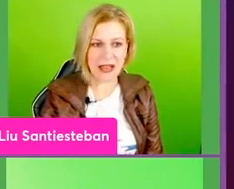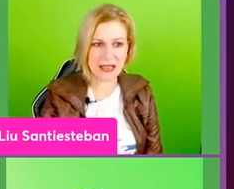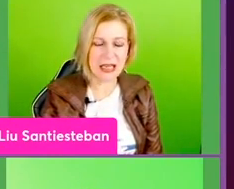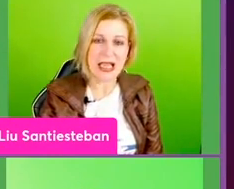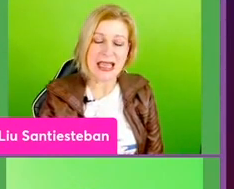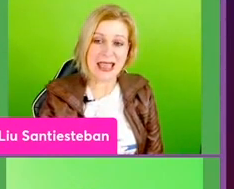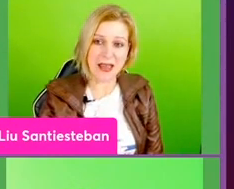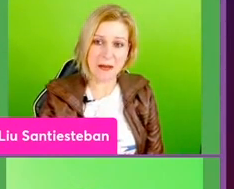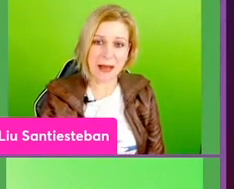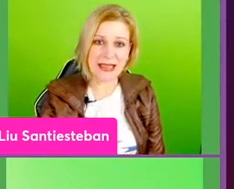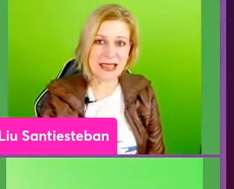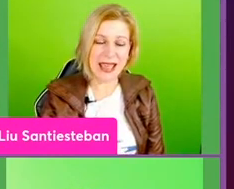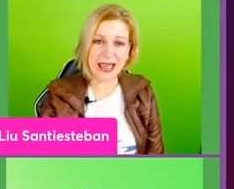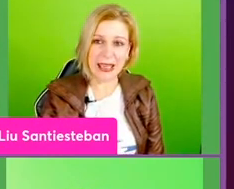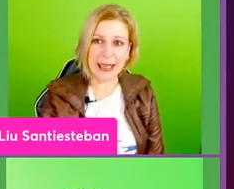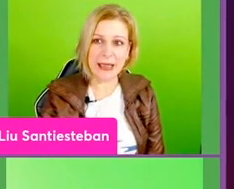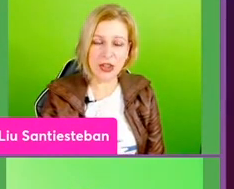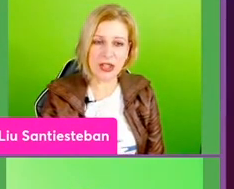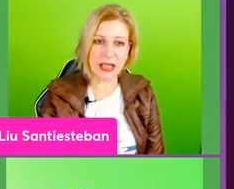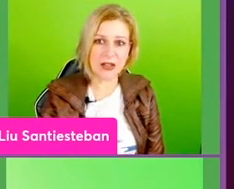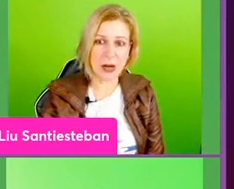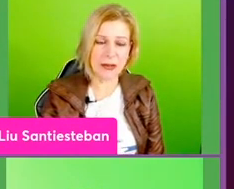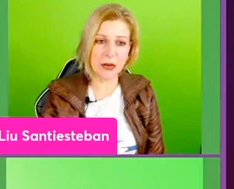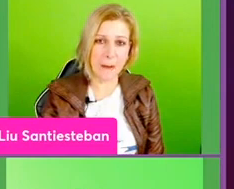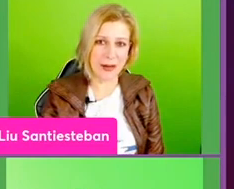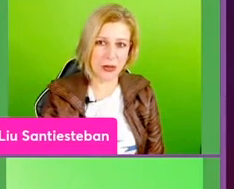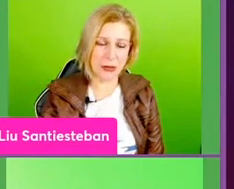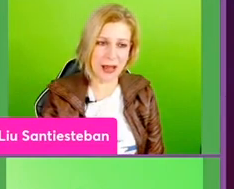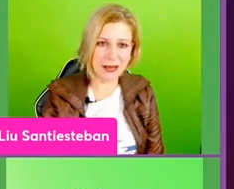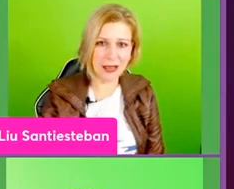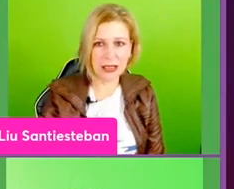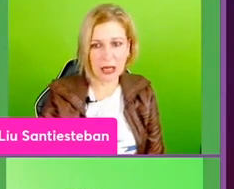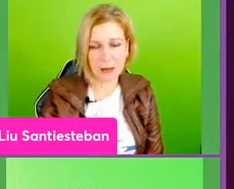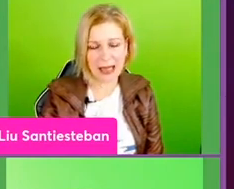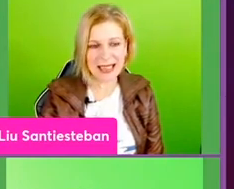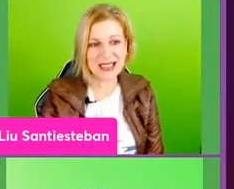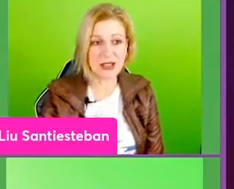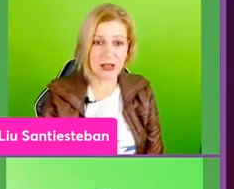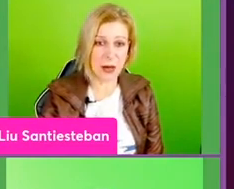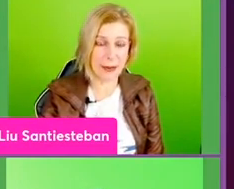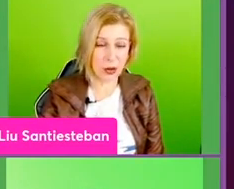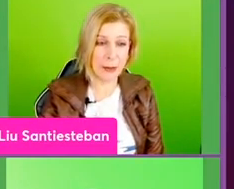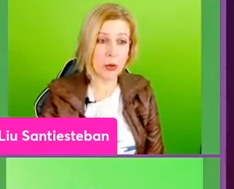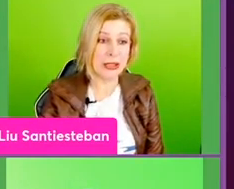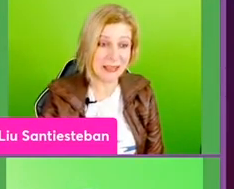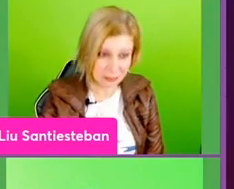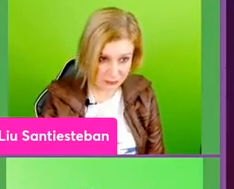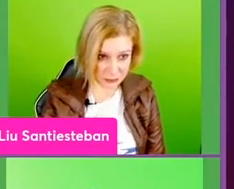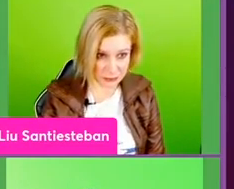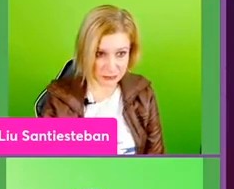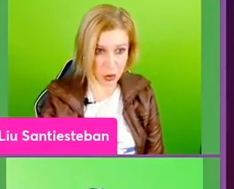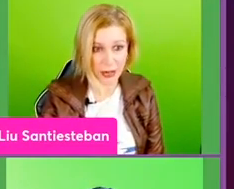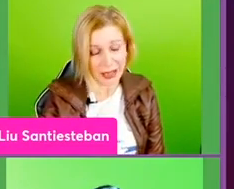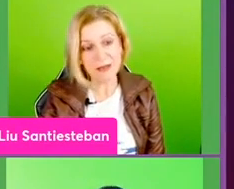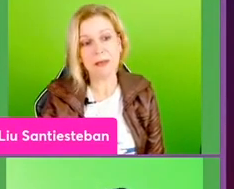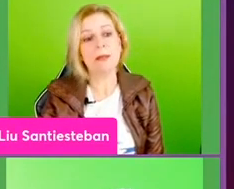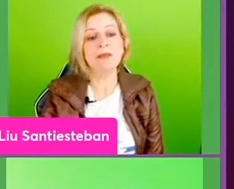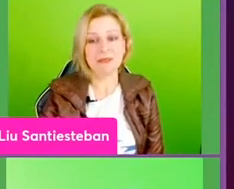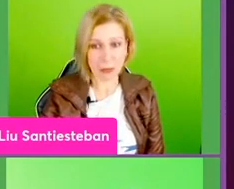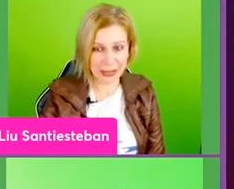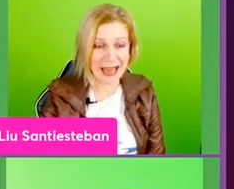demasiado fácil y además él no sería solamente un espejo de Biden y Kamala, sino sería un espejo de Putin, ¿ok?